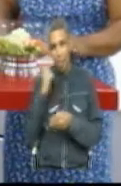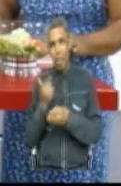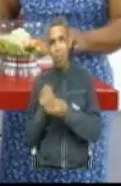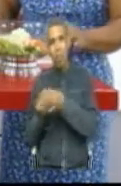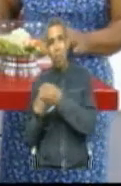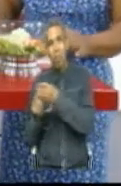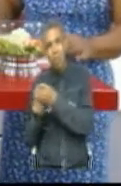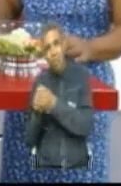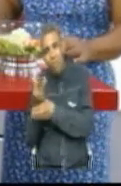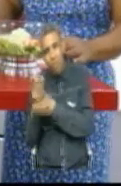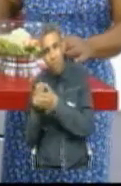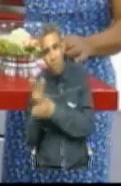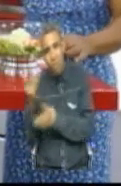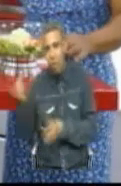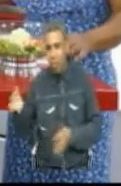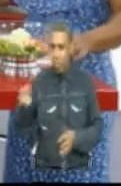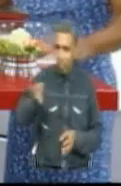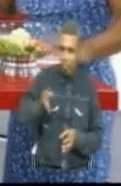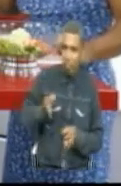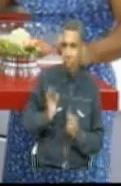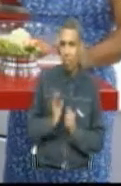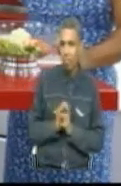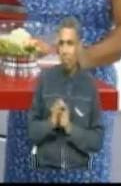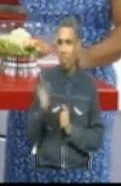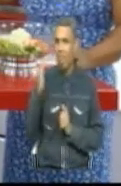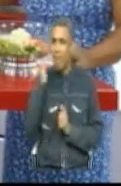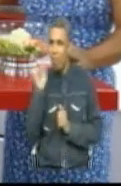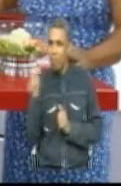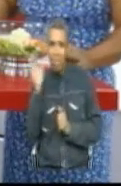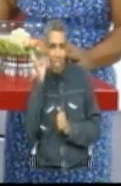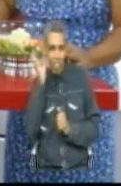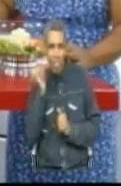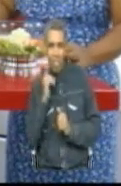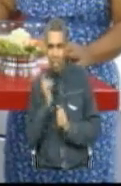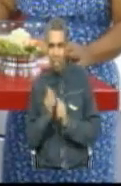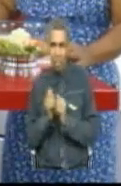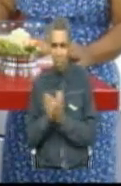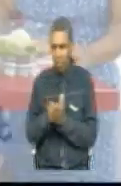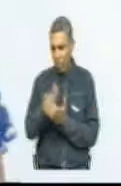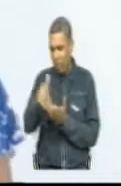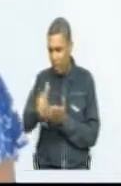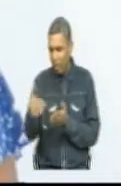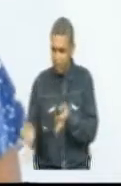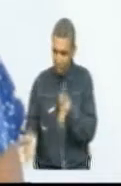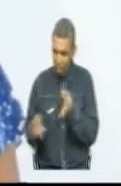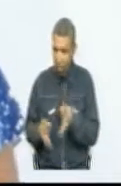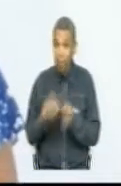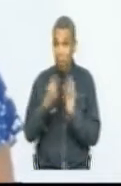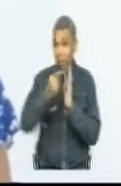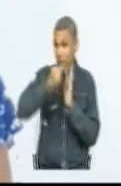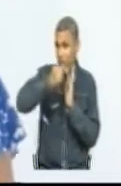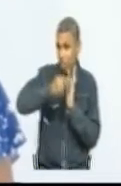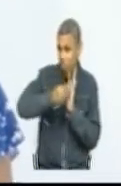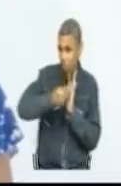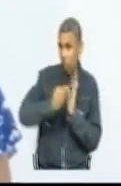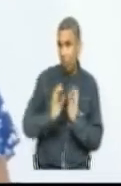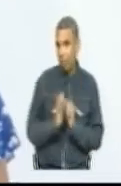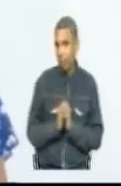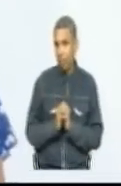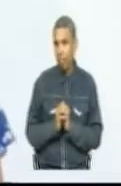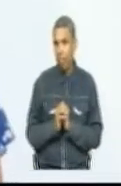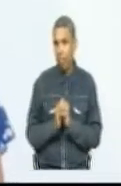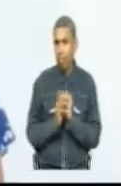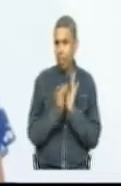no es un viajo para celebrar porque hubieron muchas mujeres que murieron 106 todo esto entonces es algo respetable sin